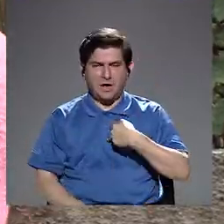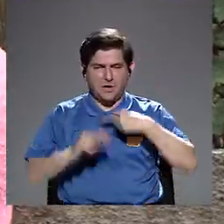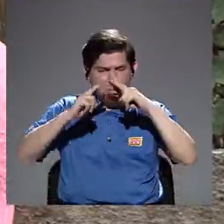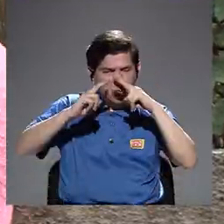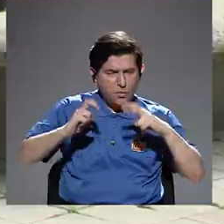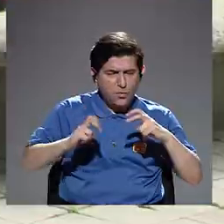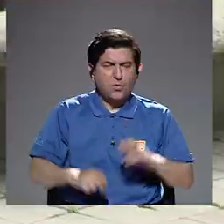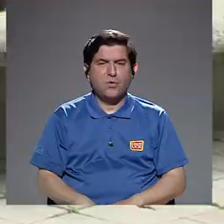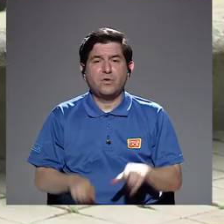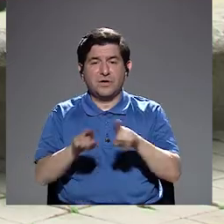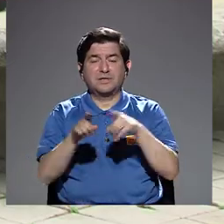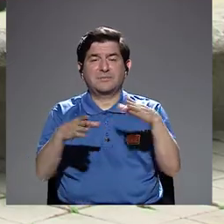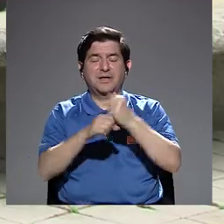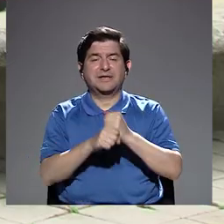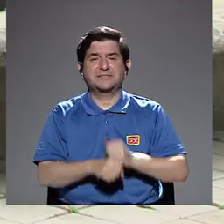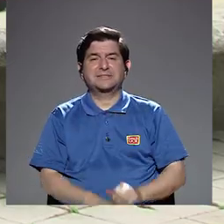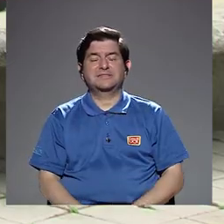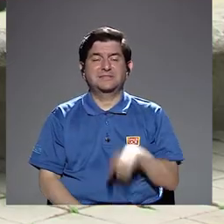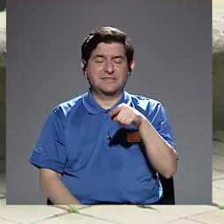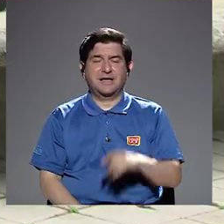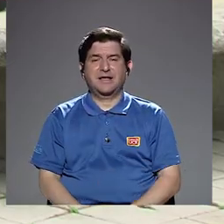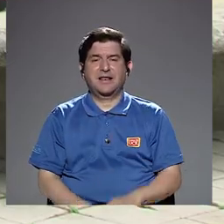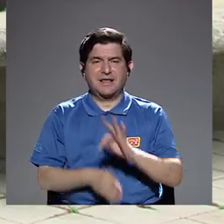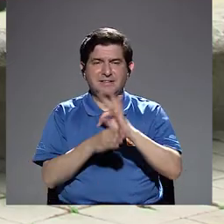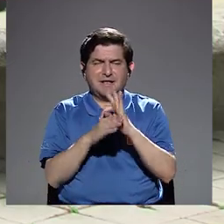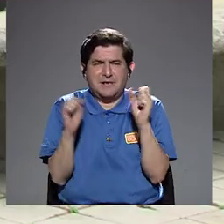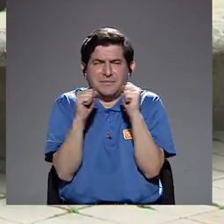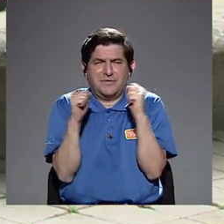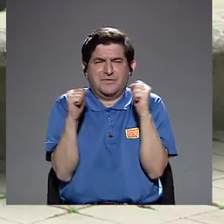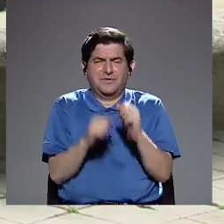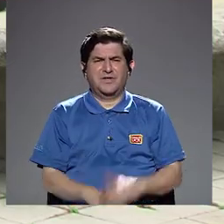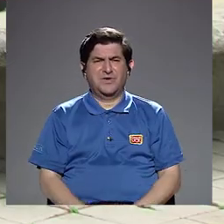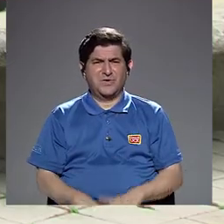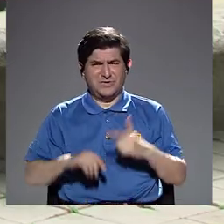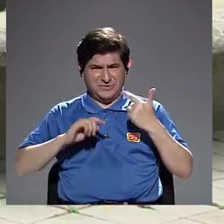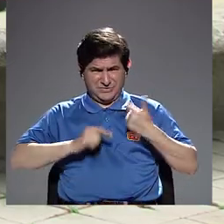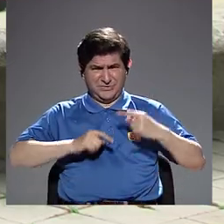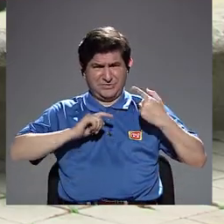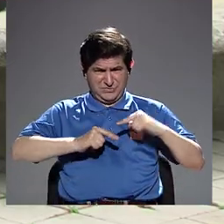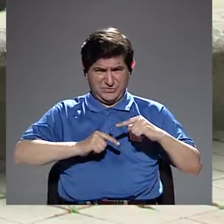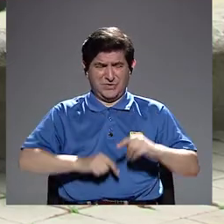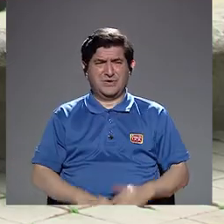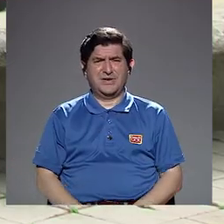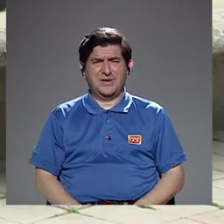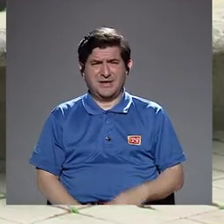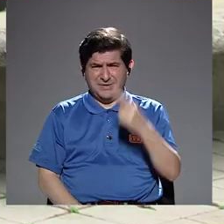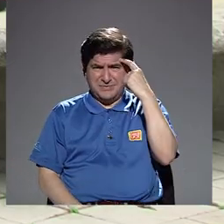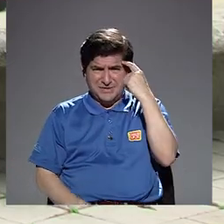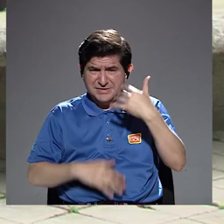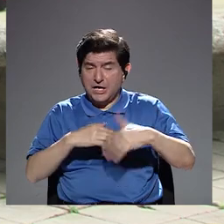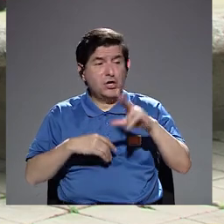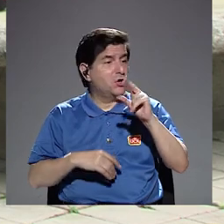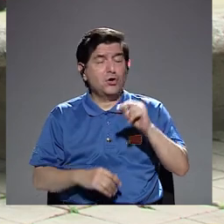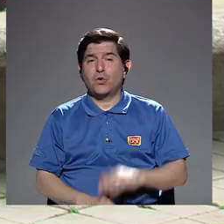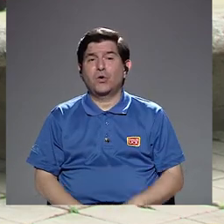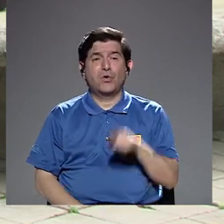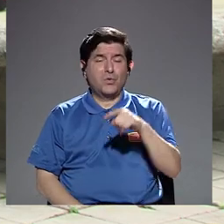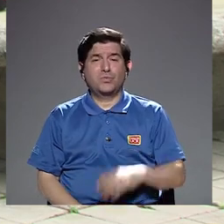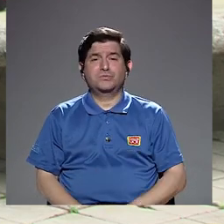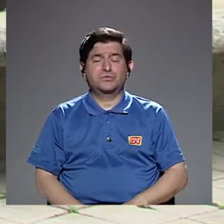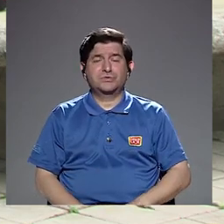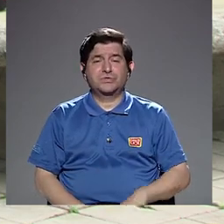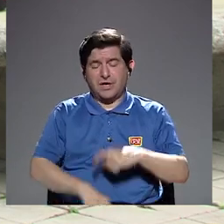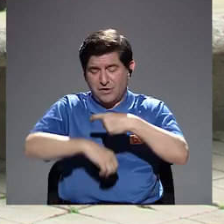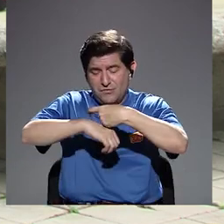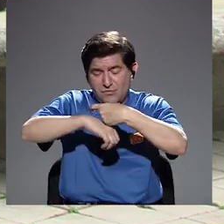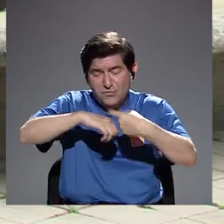y hacerle crioterapia, por ejemplo. Bueno, eso me imagino que es doloroso y además cortar y... No, porque vos te rasuras, una